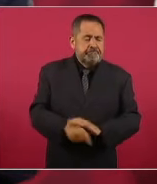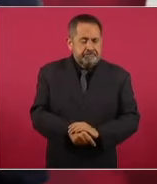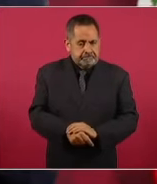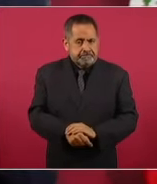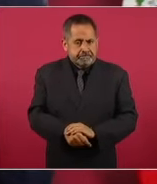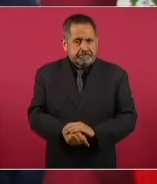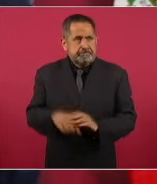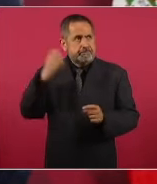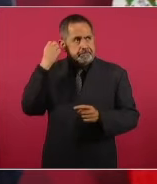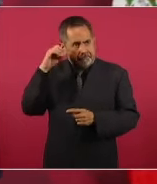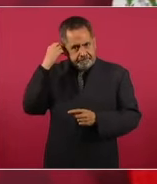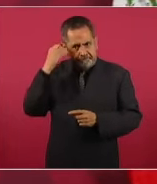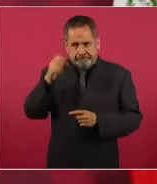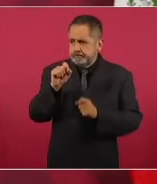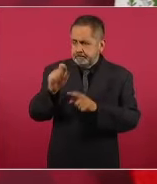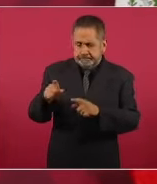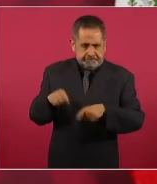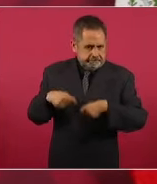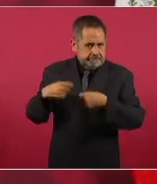de Oaxaca,